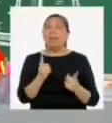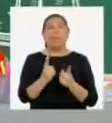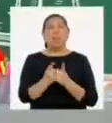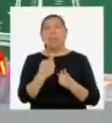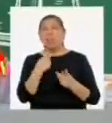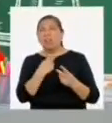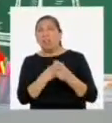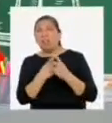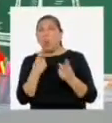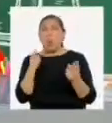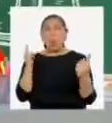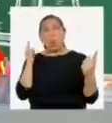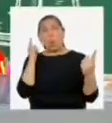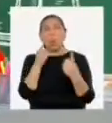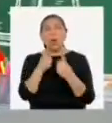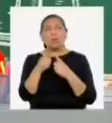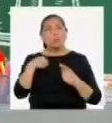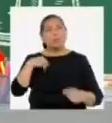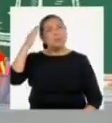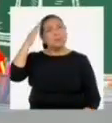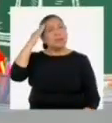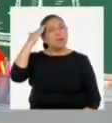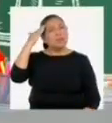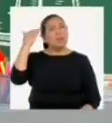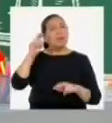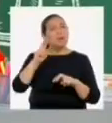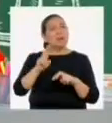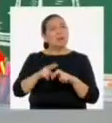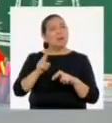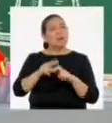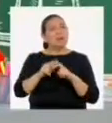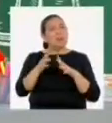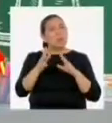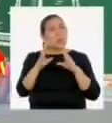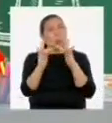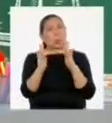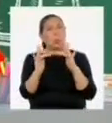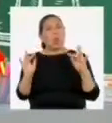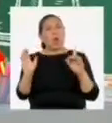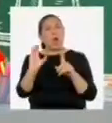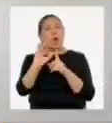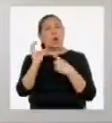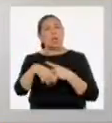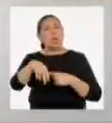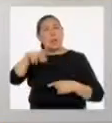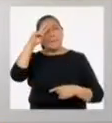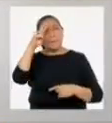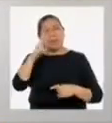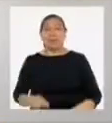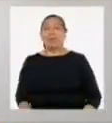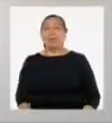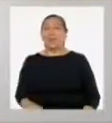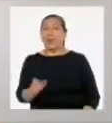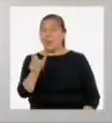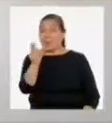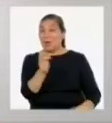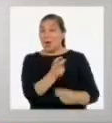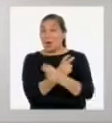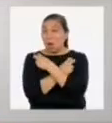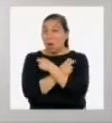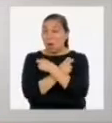retos tuvieron los Lambayeque, profesora, si sabemos que se asentaron en las áridas tierras de la costa peruana? Los